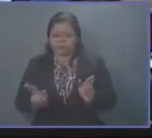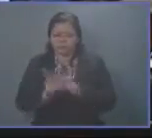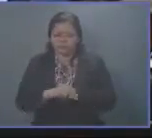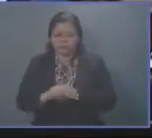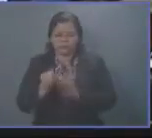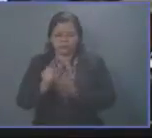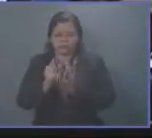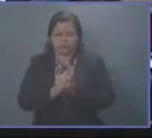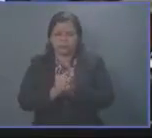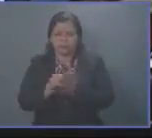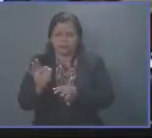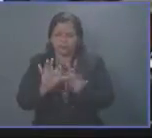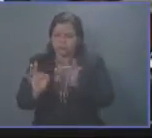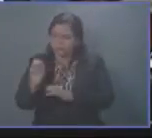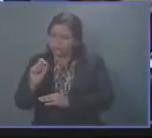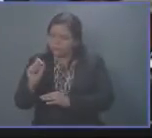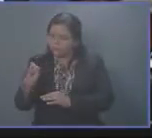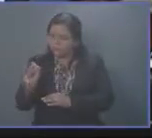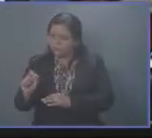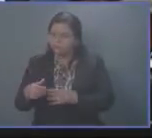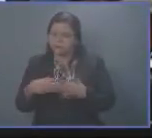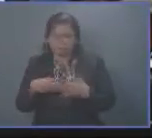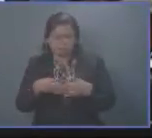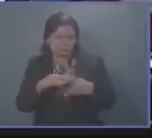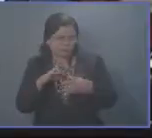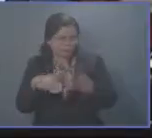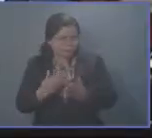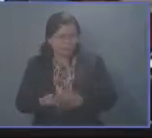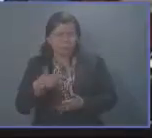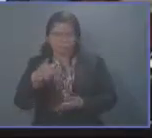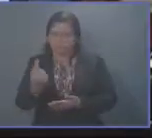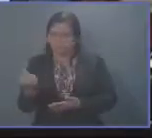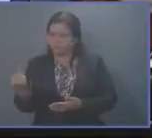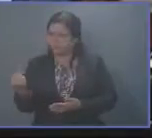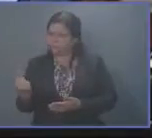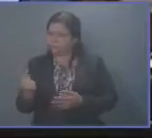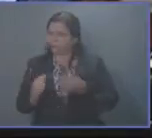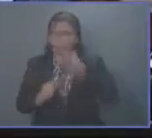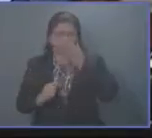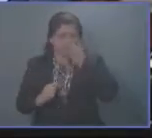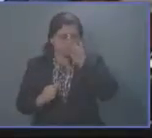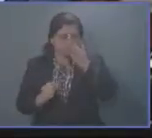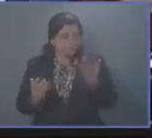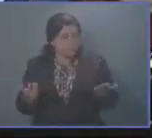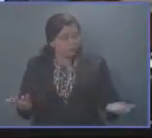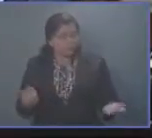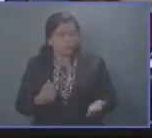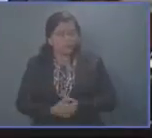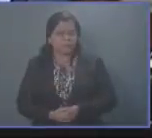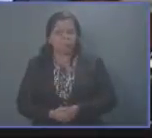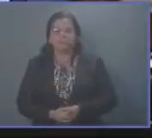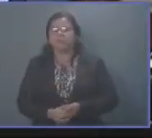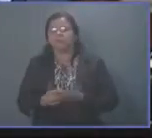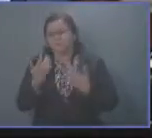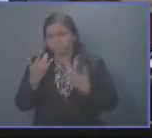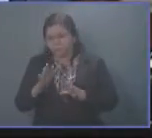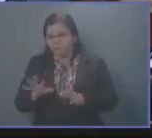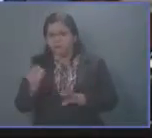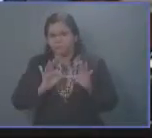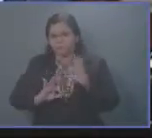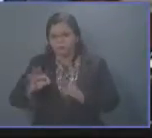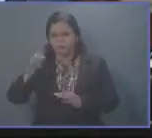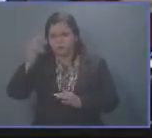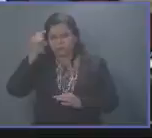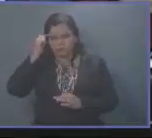en reformar algunos puntos que son sensibles para la población usuaria. No obstante, se ha tenido en consideración que